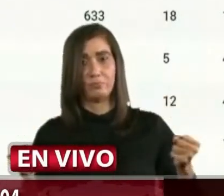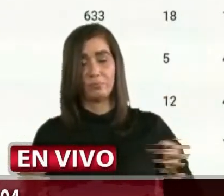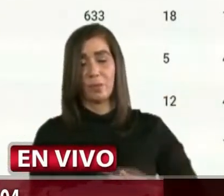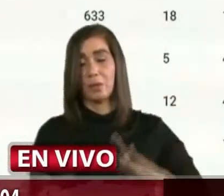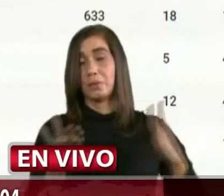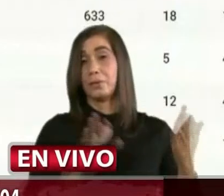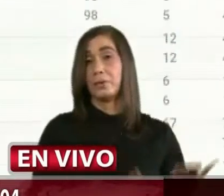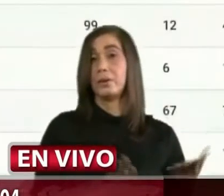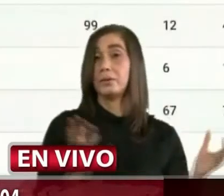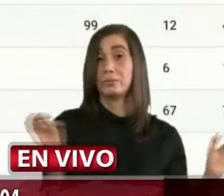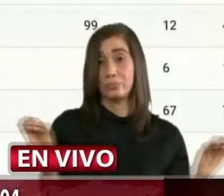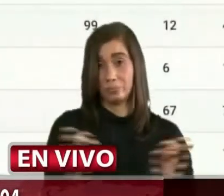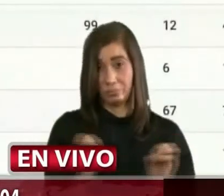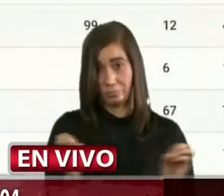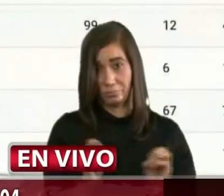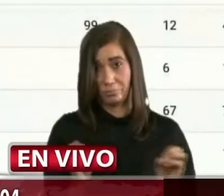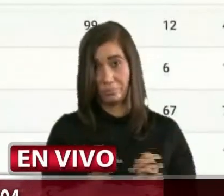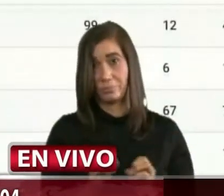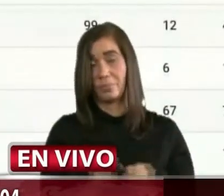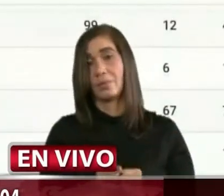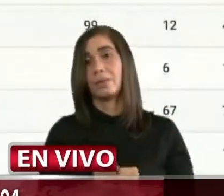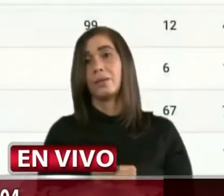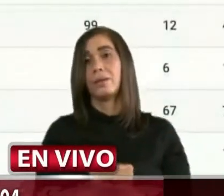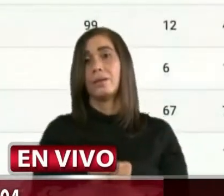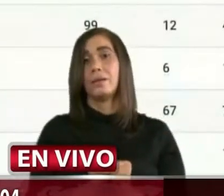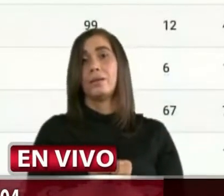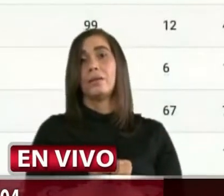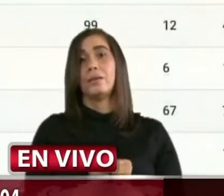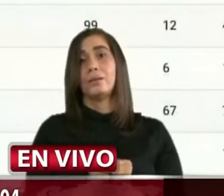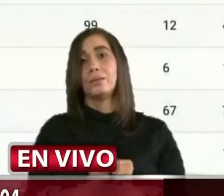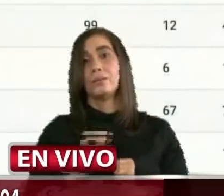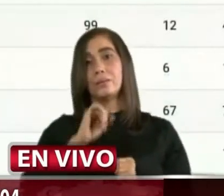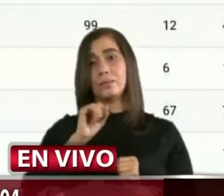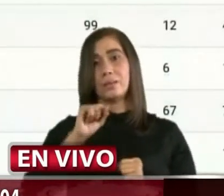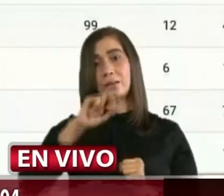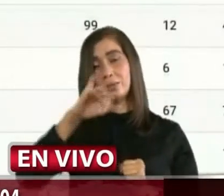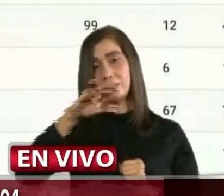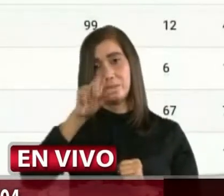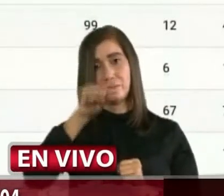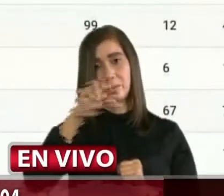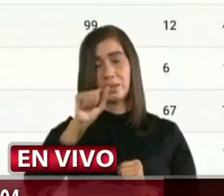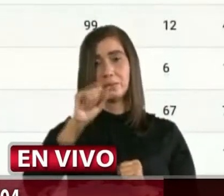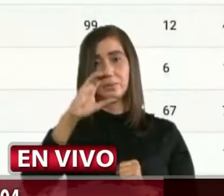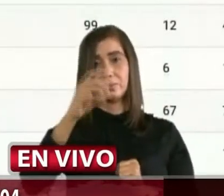0 fallecimientos. Sánchez Ramírez, 1 caso nuevo,